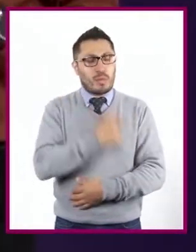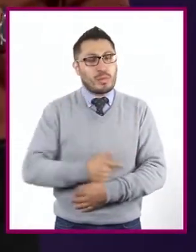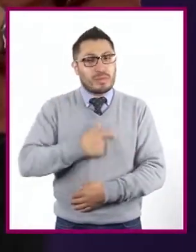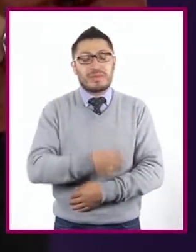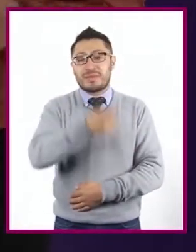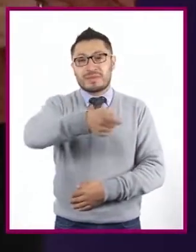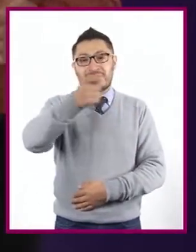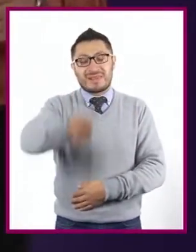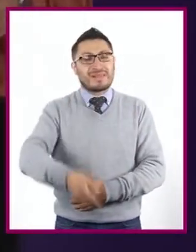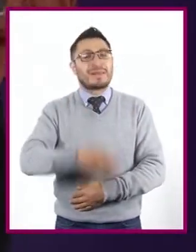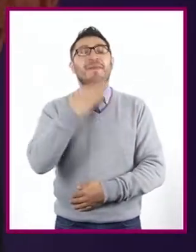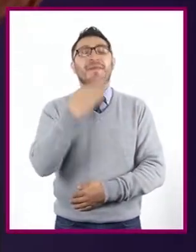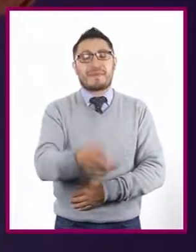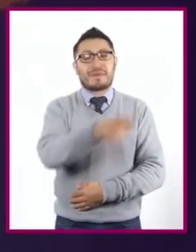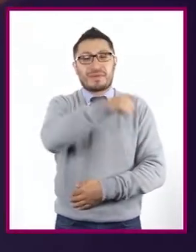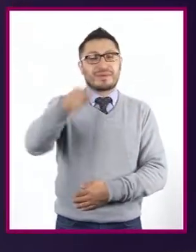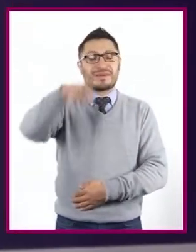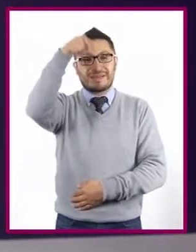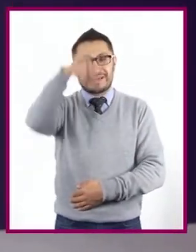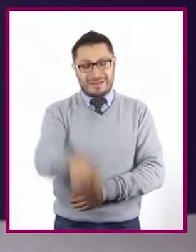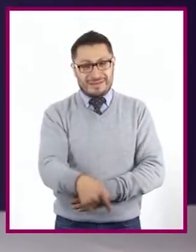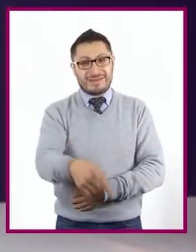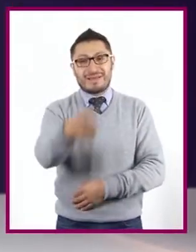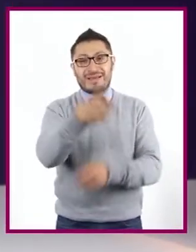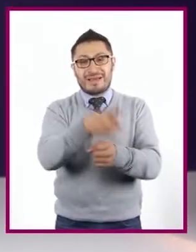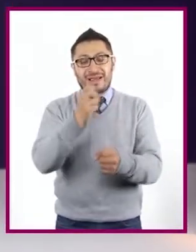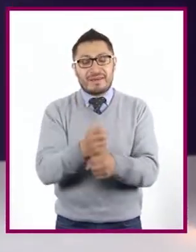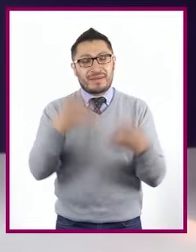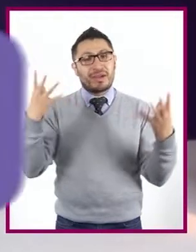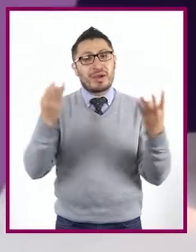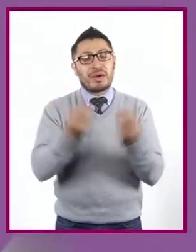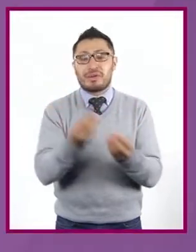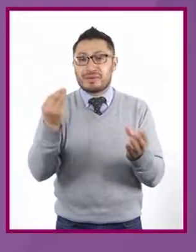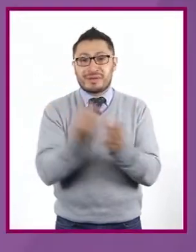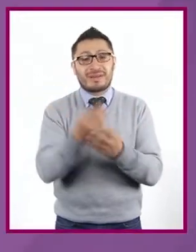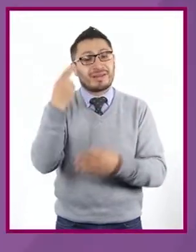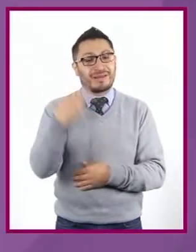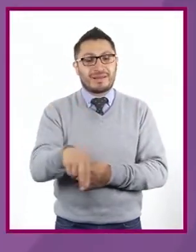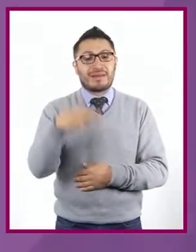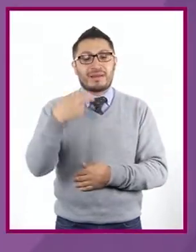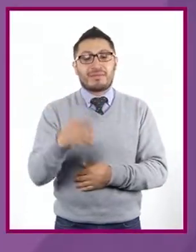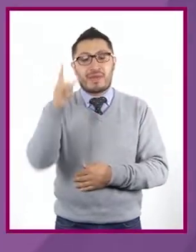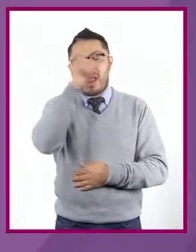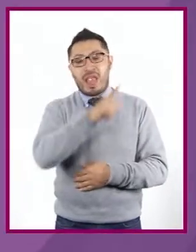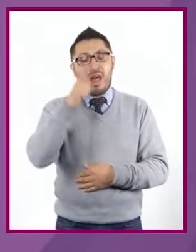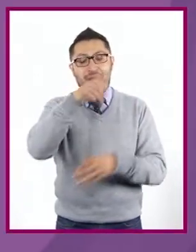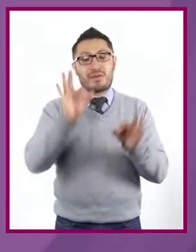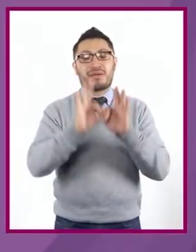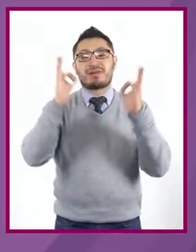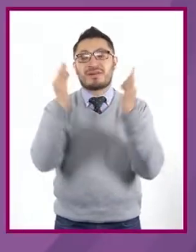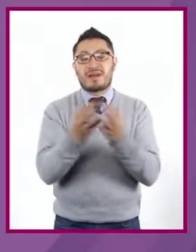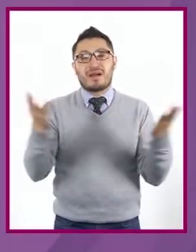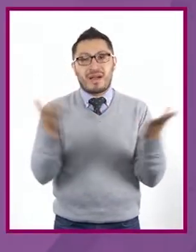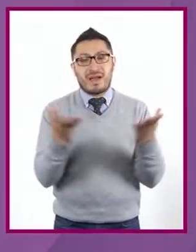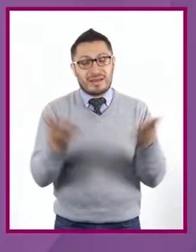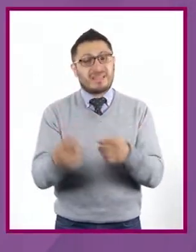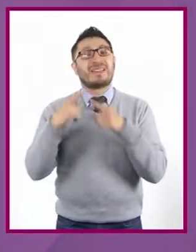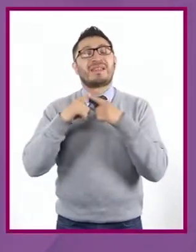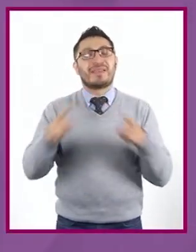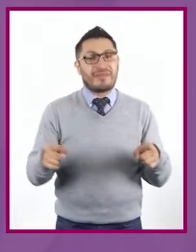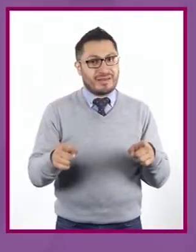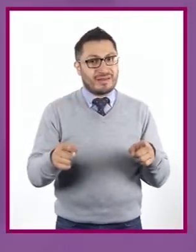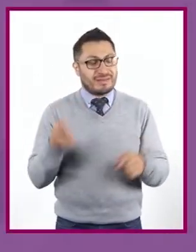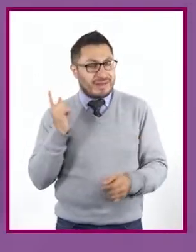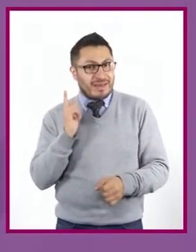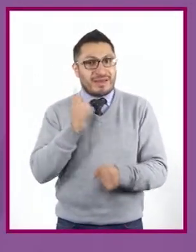saludo. Qué bueno que están aquí. Los invito a disfrutar esta sesión denominada El lenguaje formal hace la diferencia.